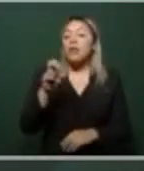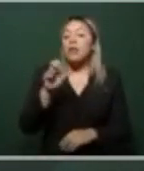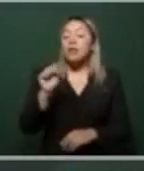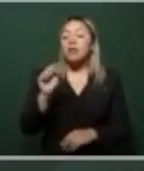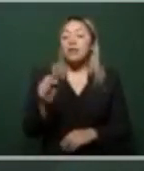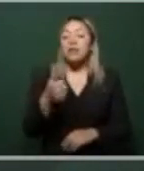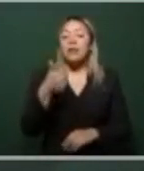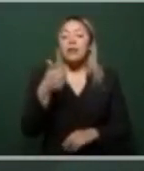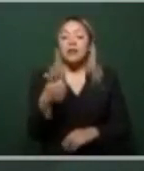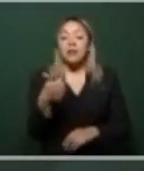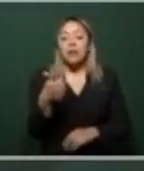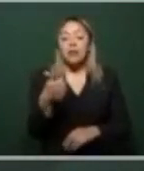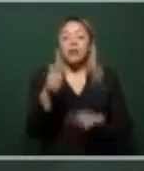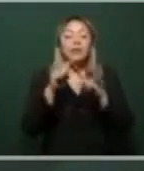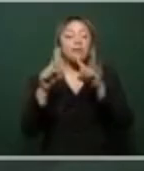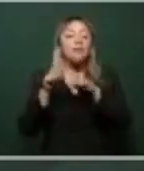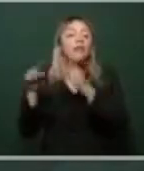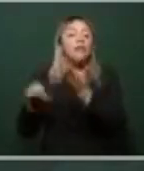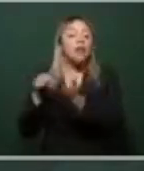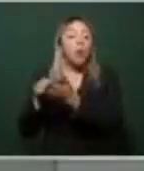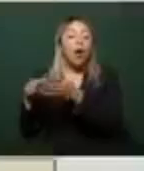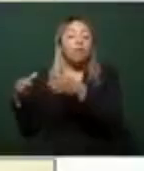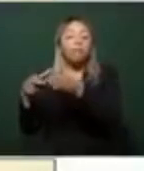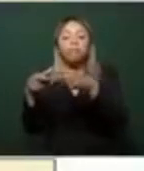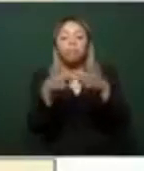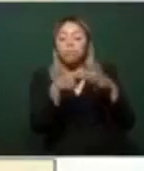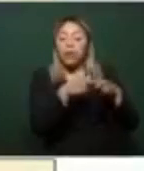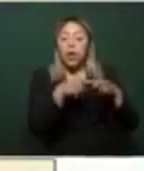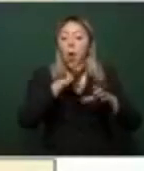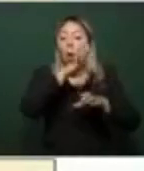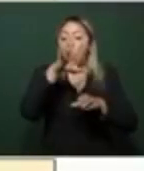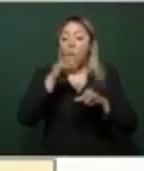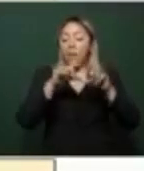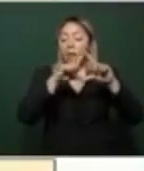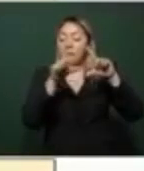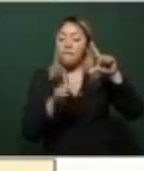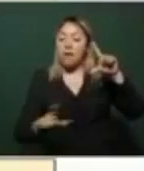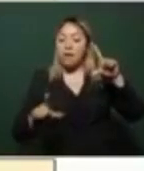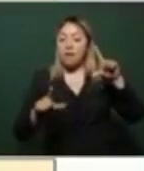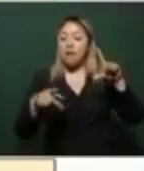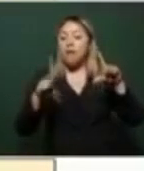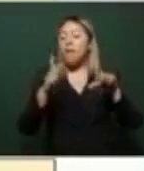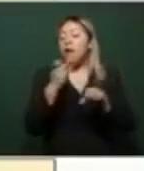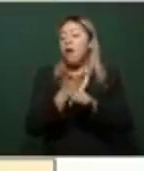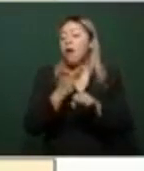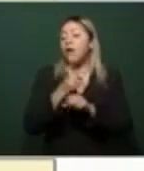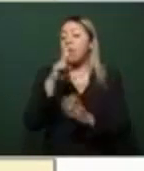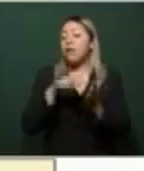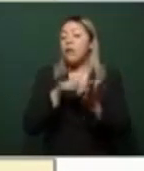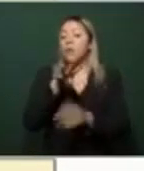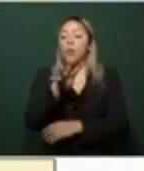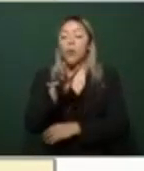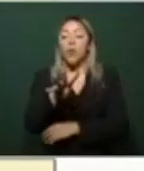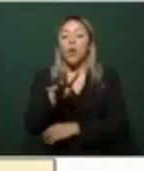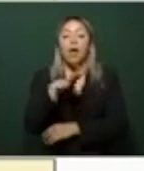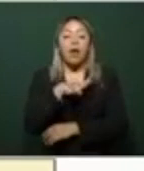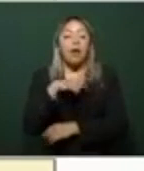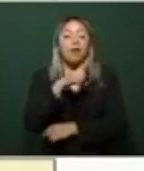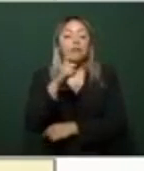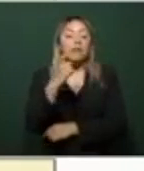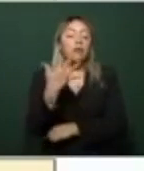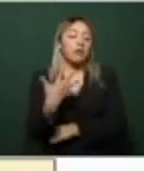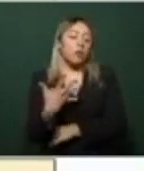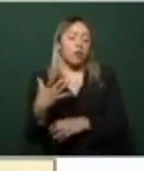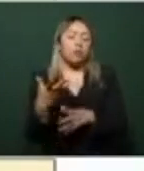266 coordinaciones que se dividió el país y que en este año estamos atendiendo 150